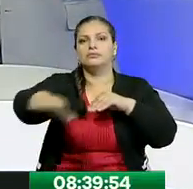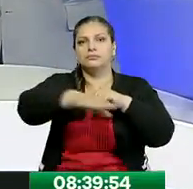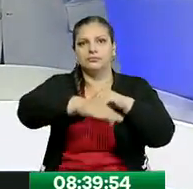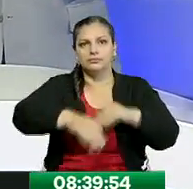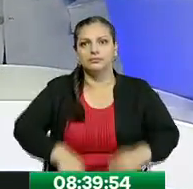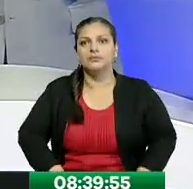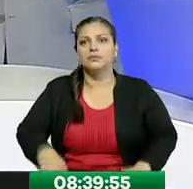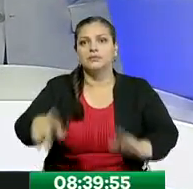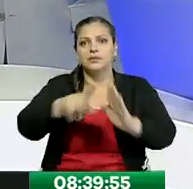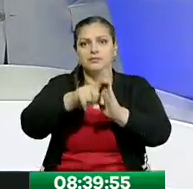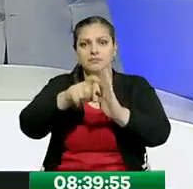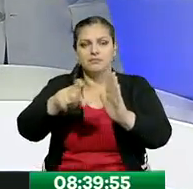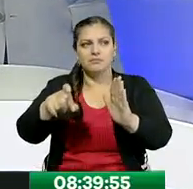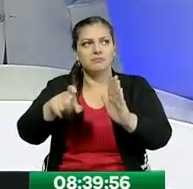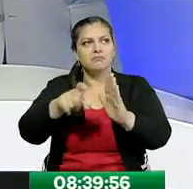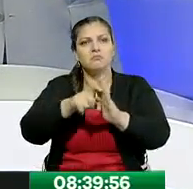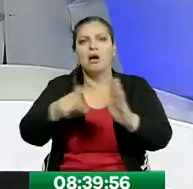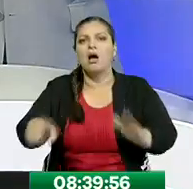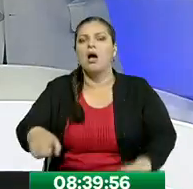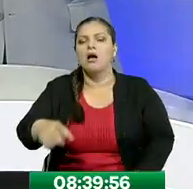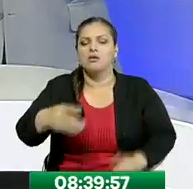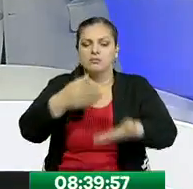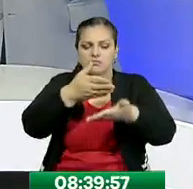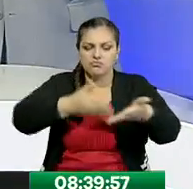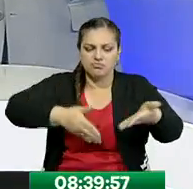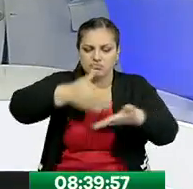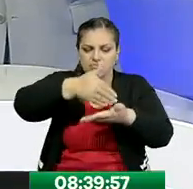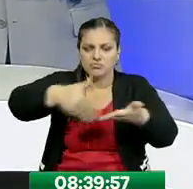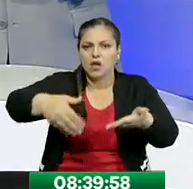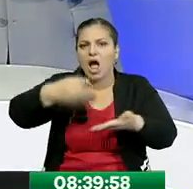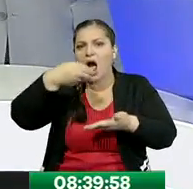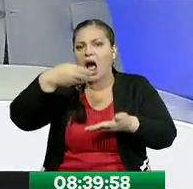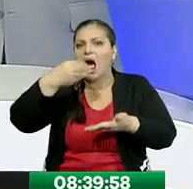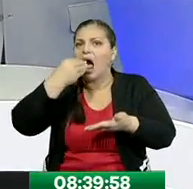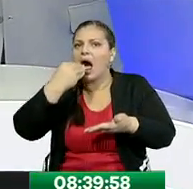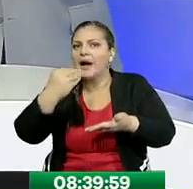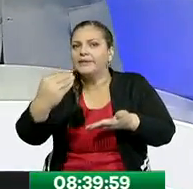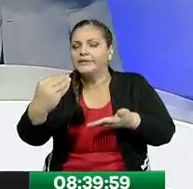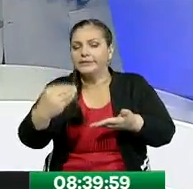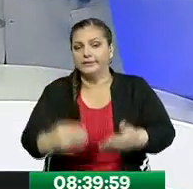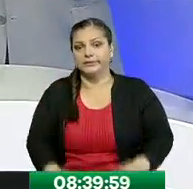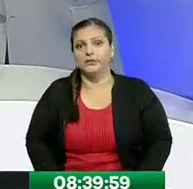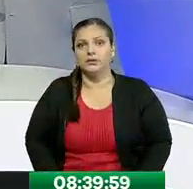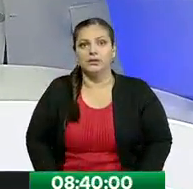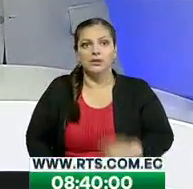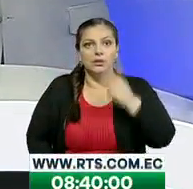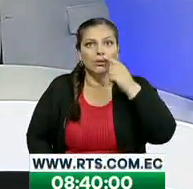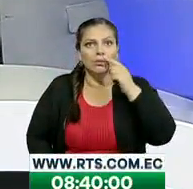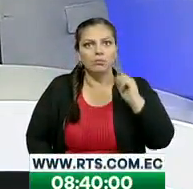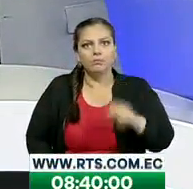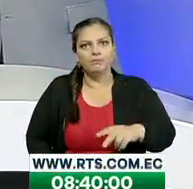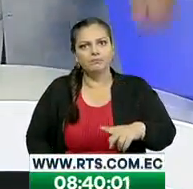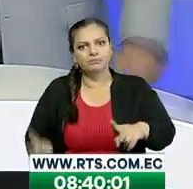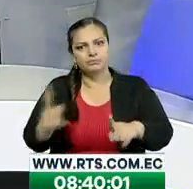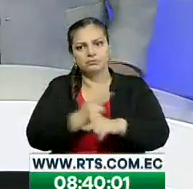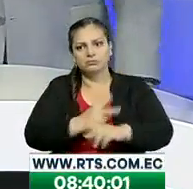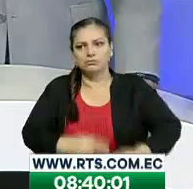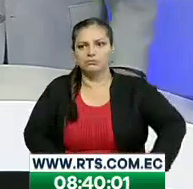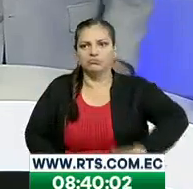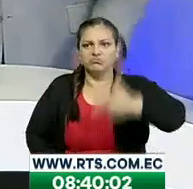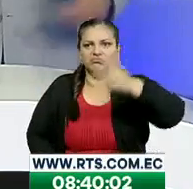fue captado por cámaras de seguridad. Los administradores de los locales de ese sector de Manta piden mayor control policial.